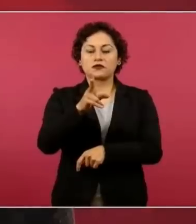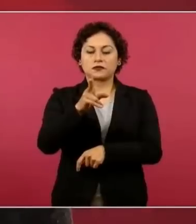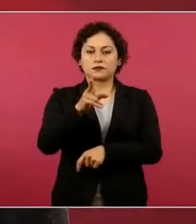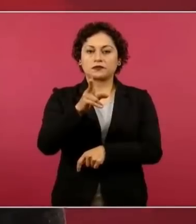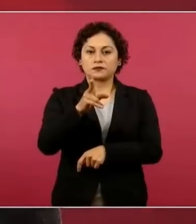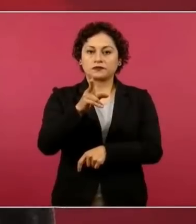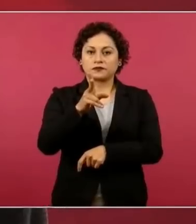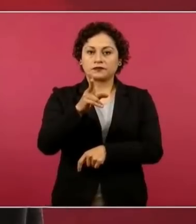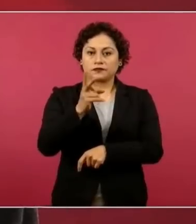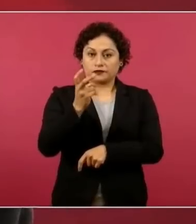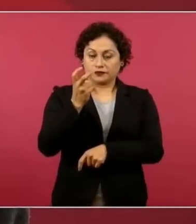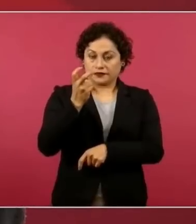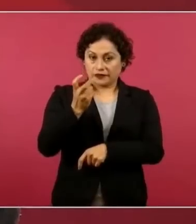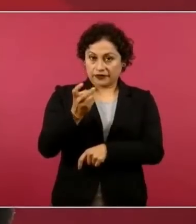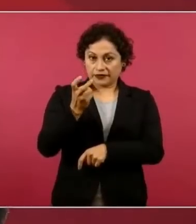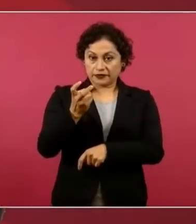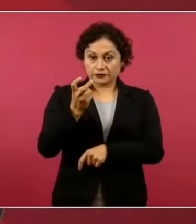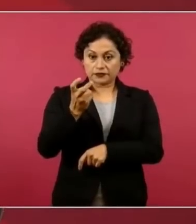para